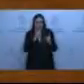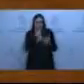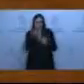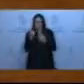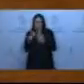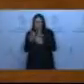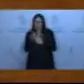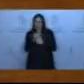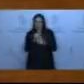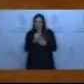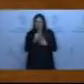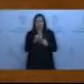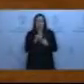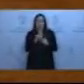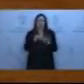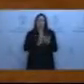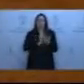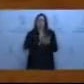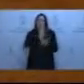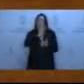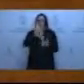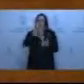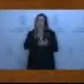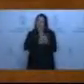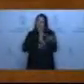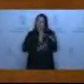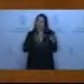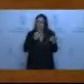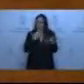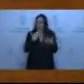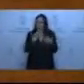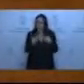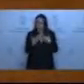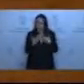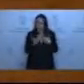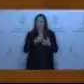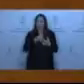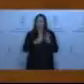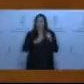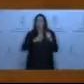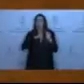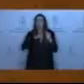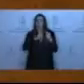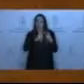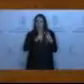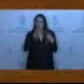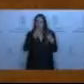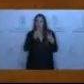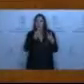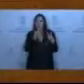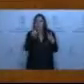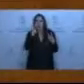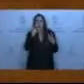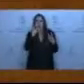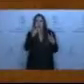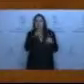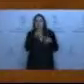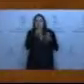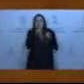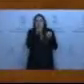la página 45 del informe destaca este dato, ¿no? Hay un segundo aspecto, que es si se cumple con la obligación de rendir